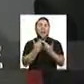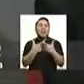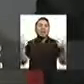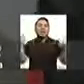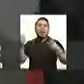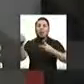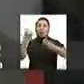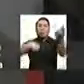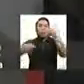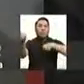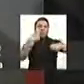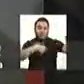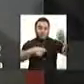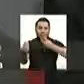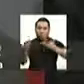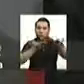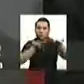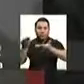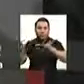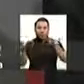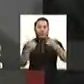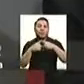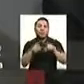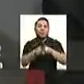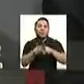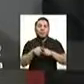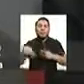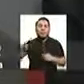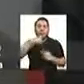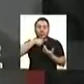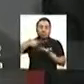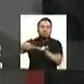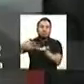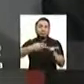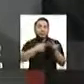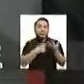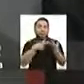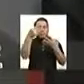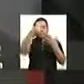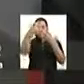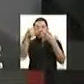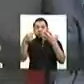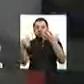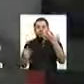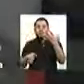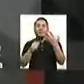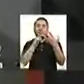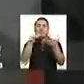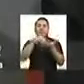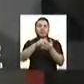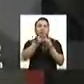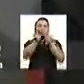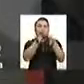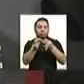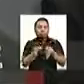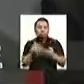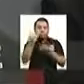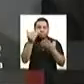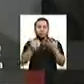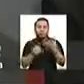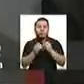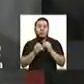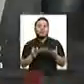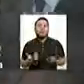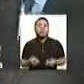frente a presiones proteccionistas o a presiones que van en contra